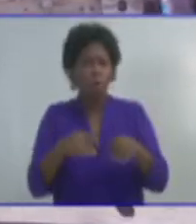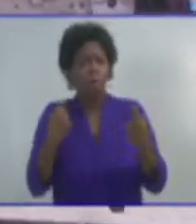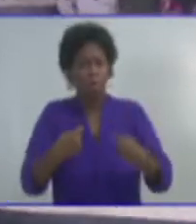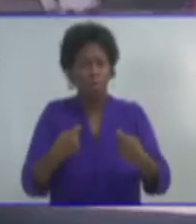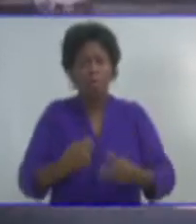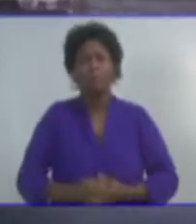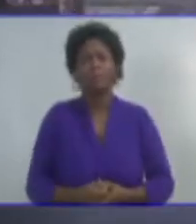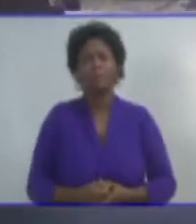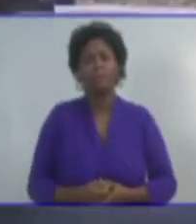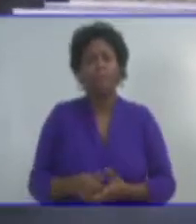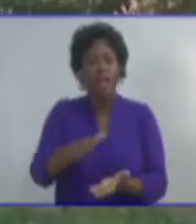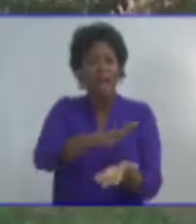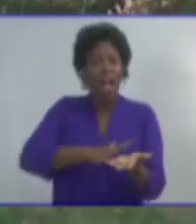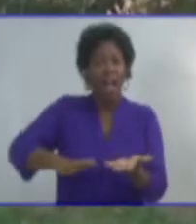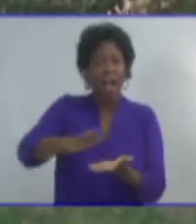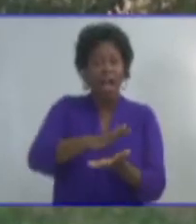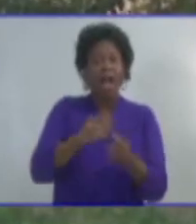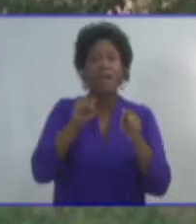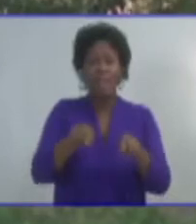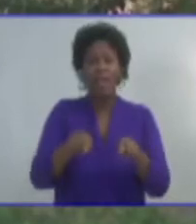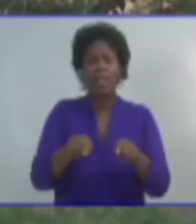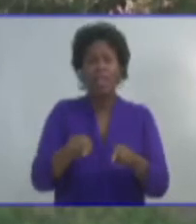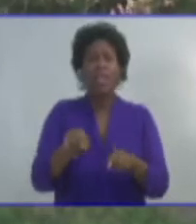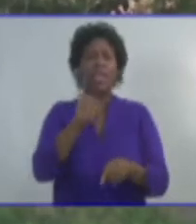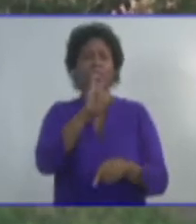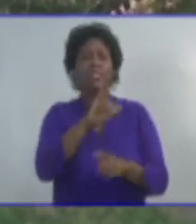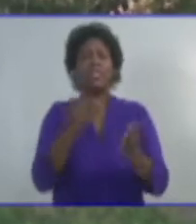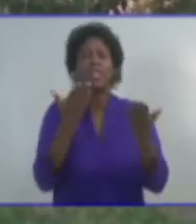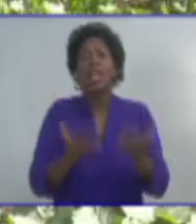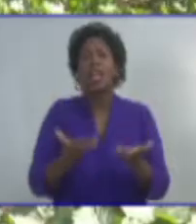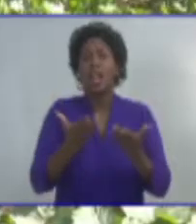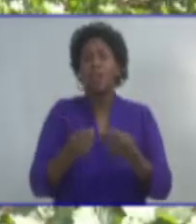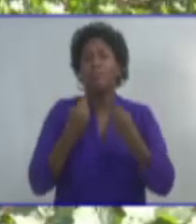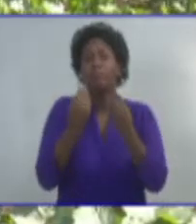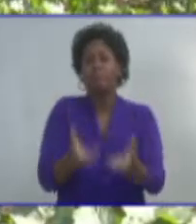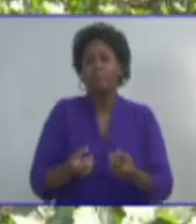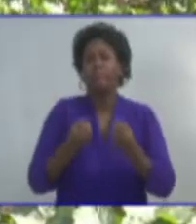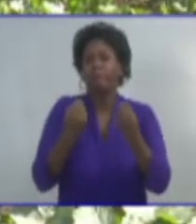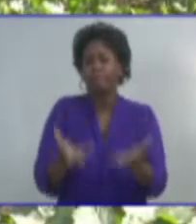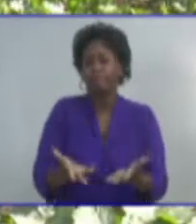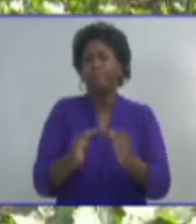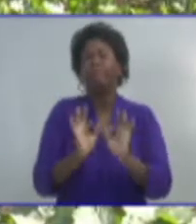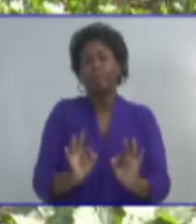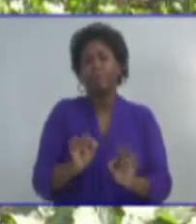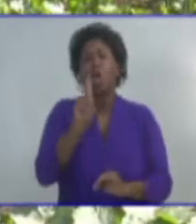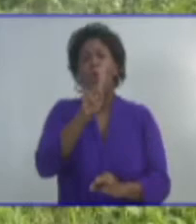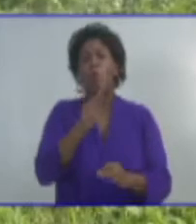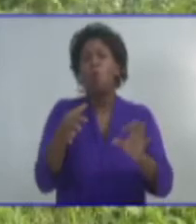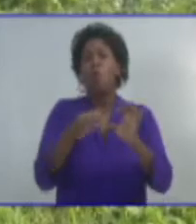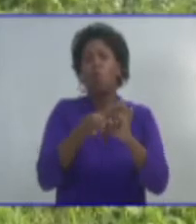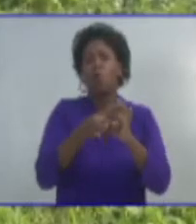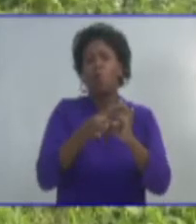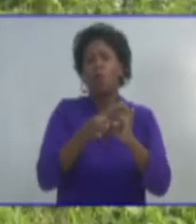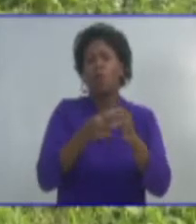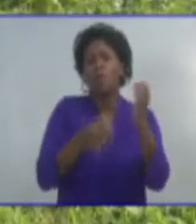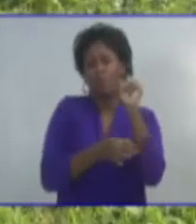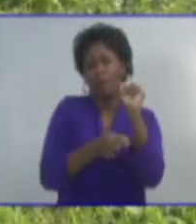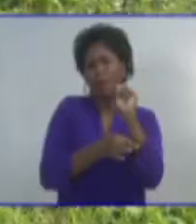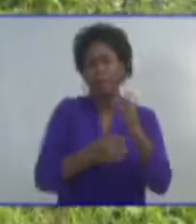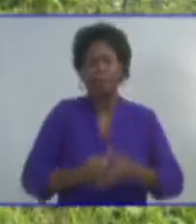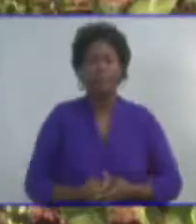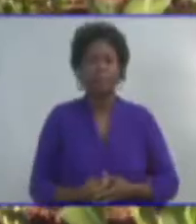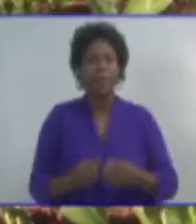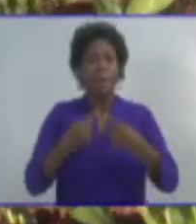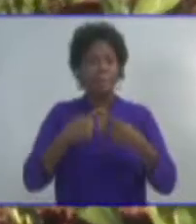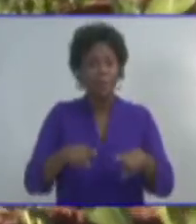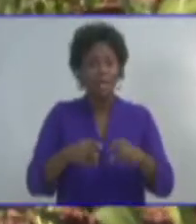Verde de la ciudad, hoy solo se entregan poco más de 6 libras per cápita de esos renglones y 1 kilogramo de carne. Por eso es necesario